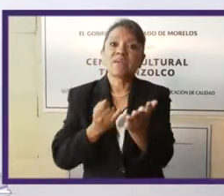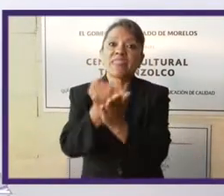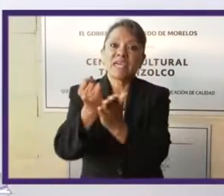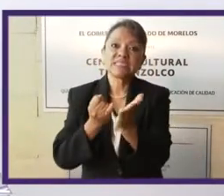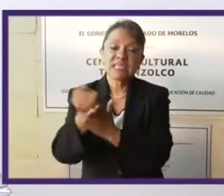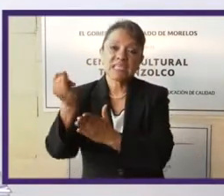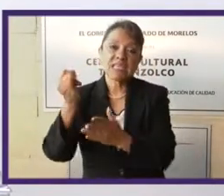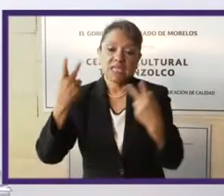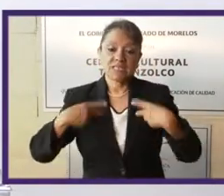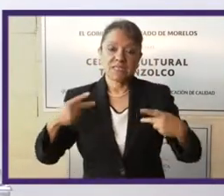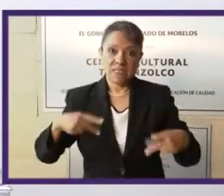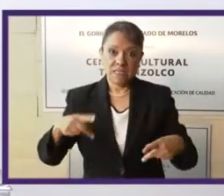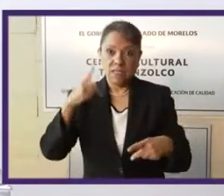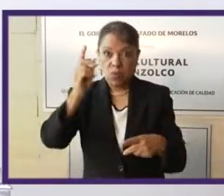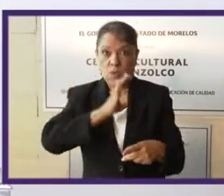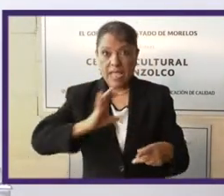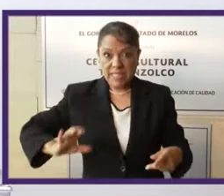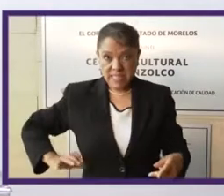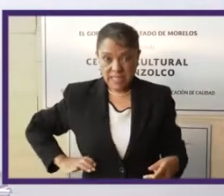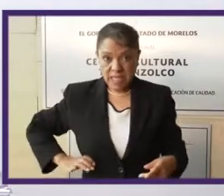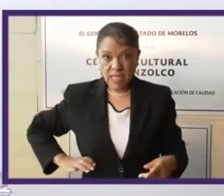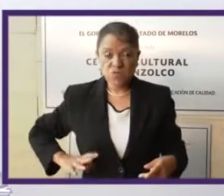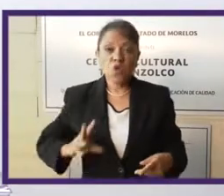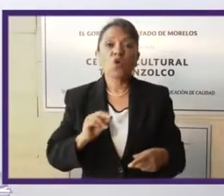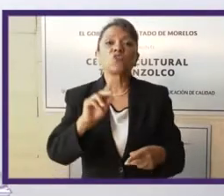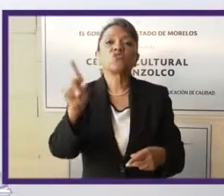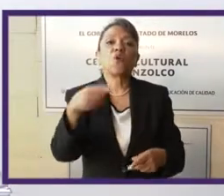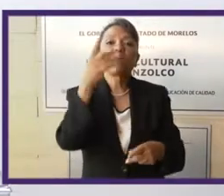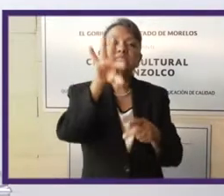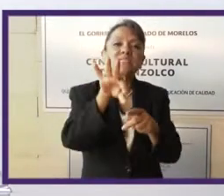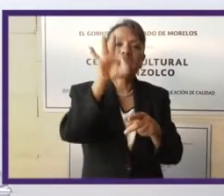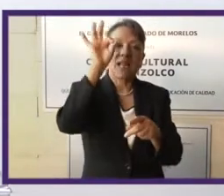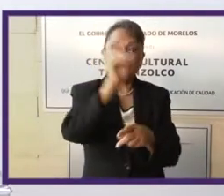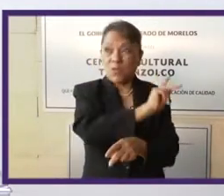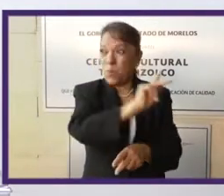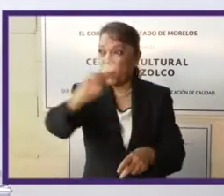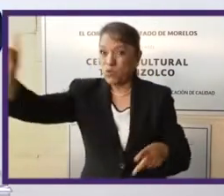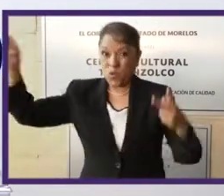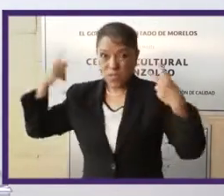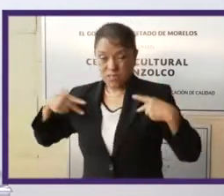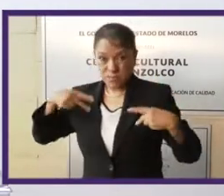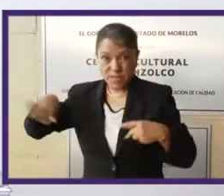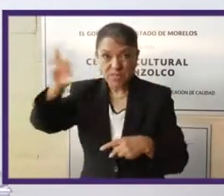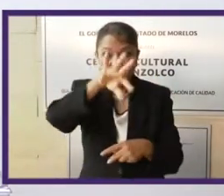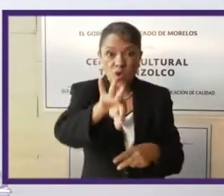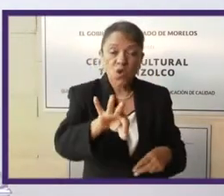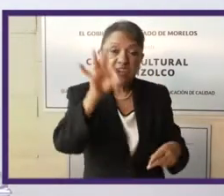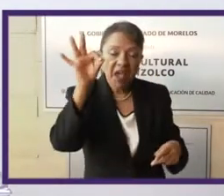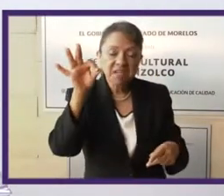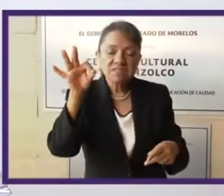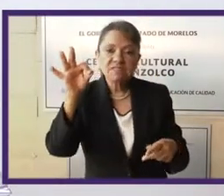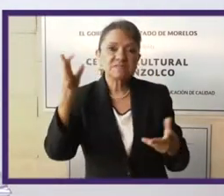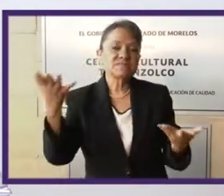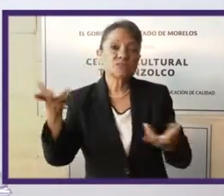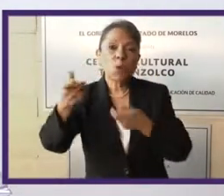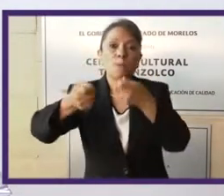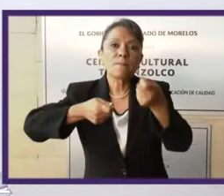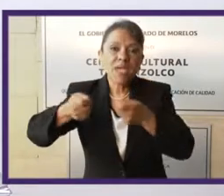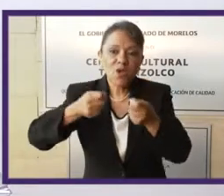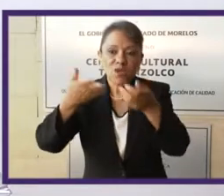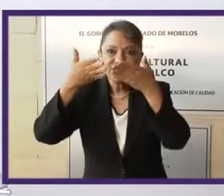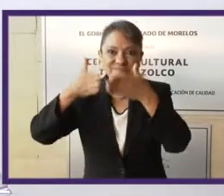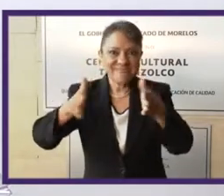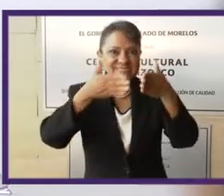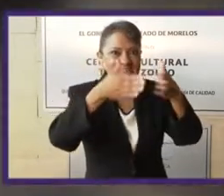candidato que no sea electo por los ciudadanos en una en un mecanismo abierto